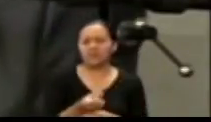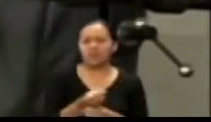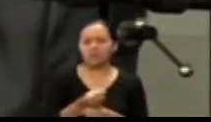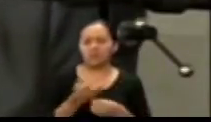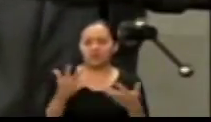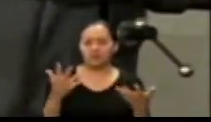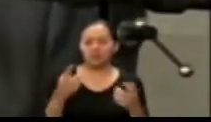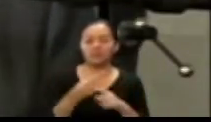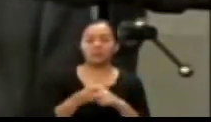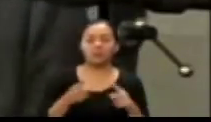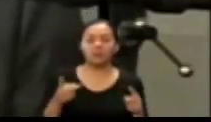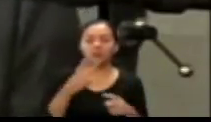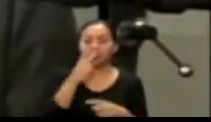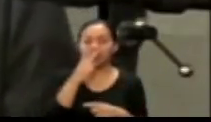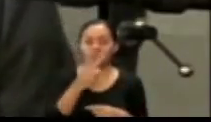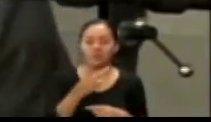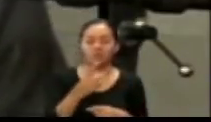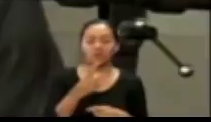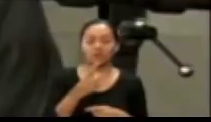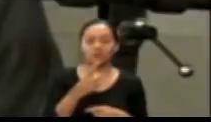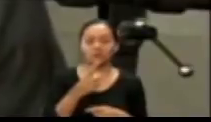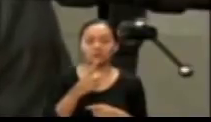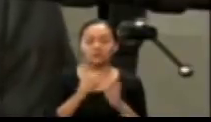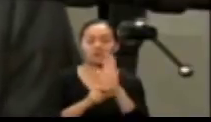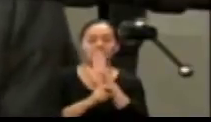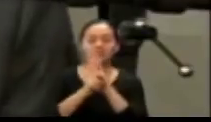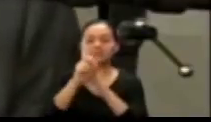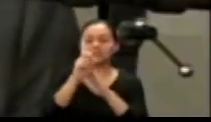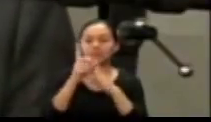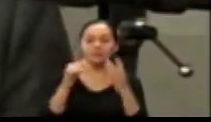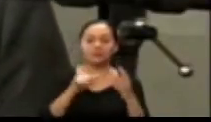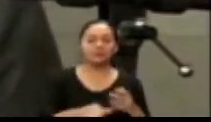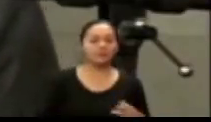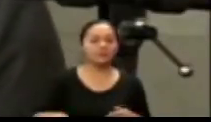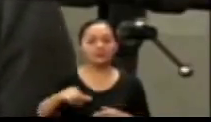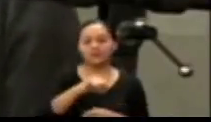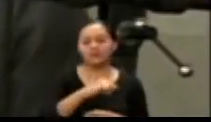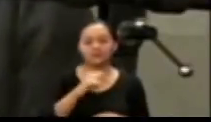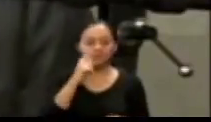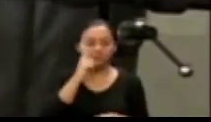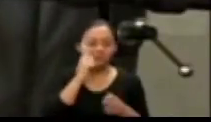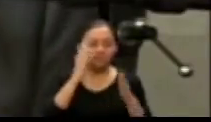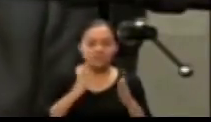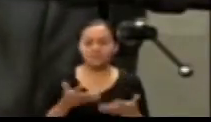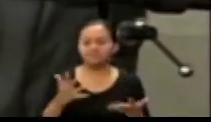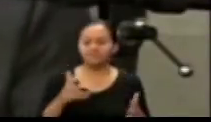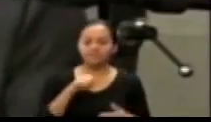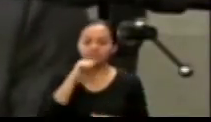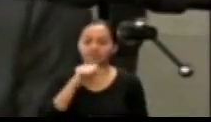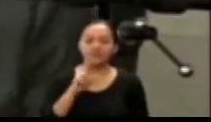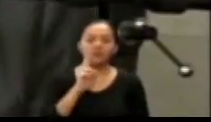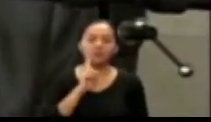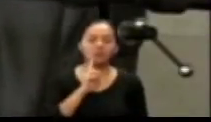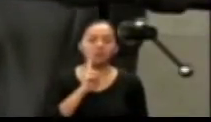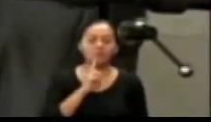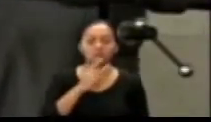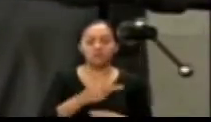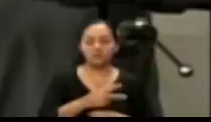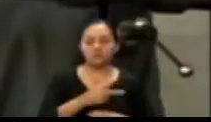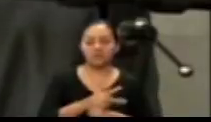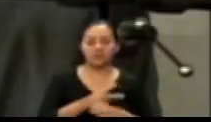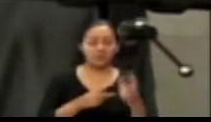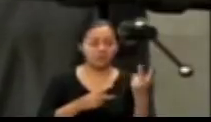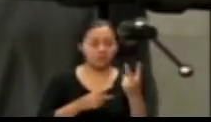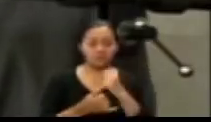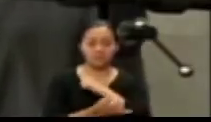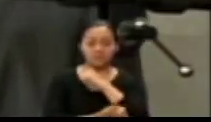son países donde no se ve la posibilidad todavía de un desarrollo democrático, humano. Yo veo esto, veo que esos